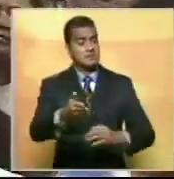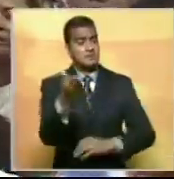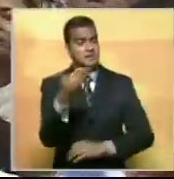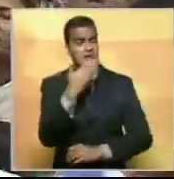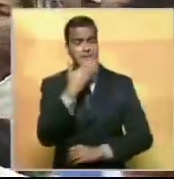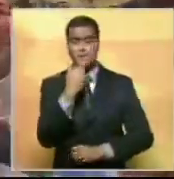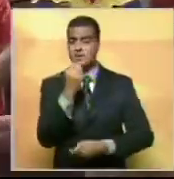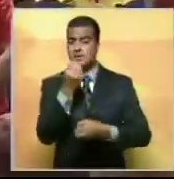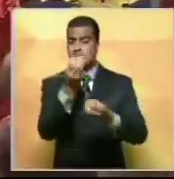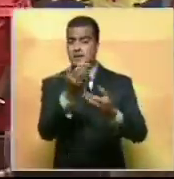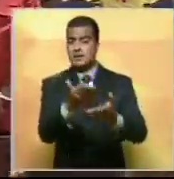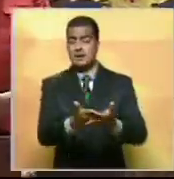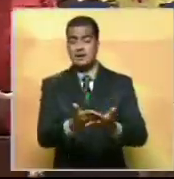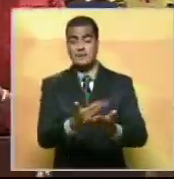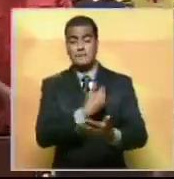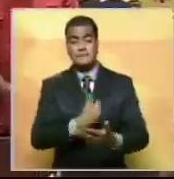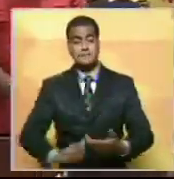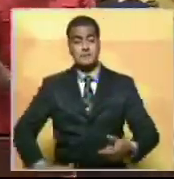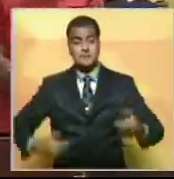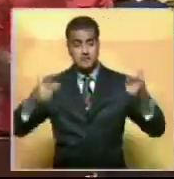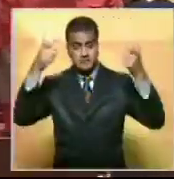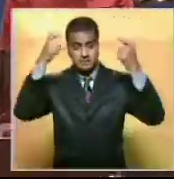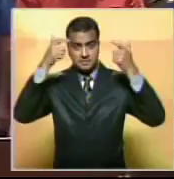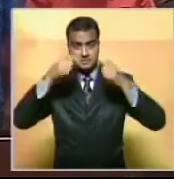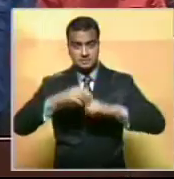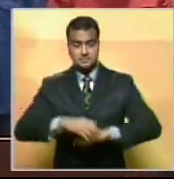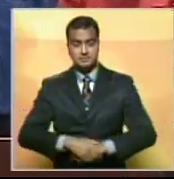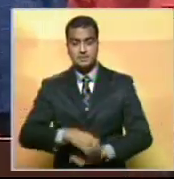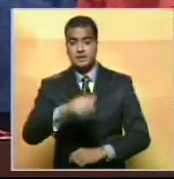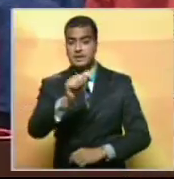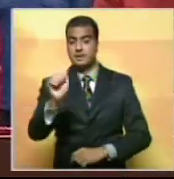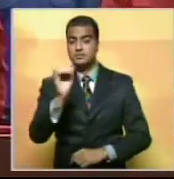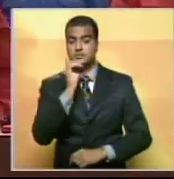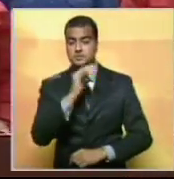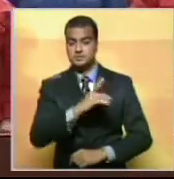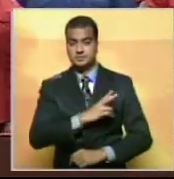mejor regalo para el fallecido presidente Hugo Chávez. Adrián Andrade, Noticiero Venevisión.